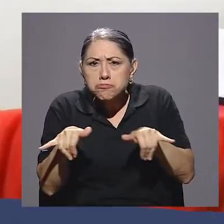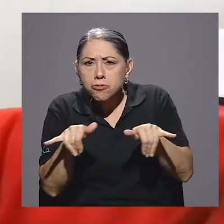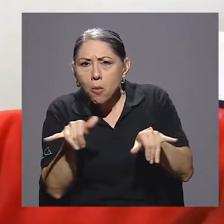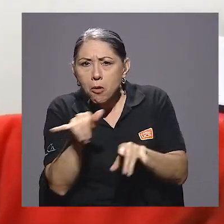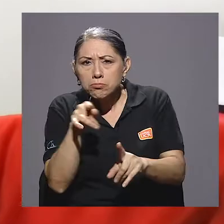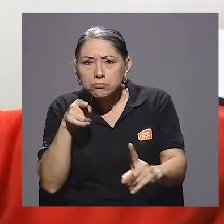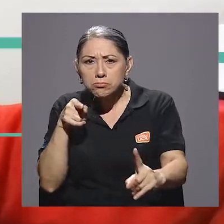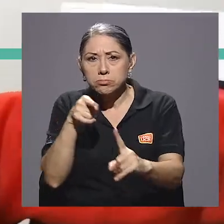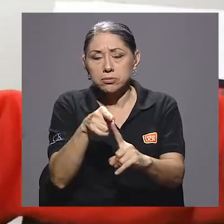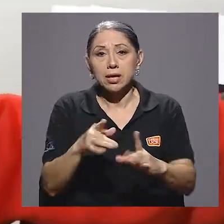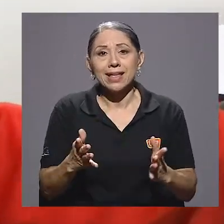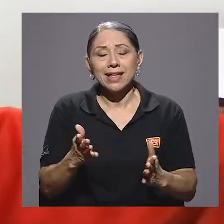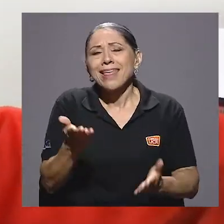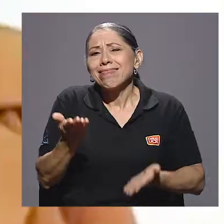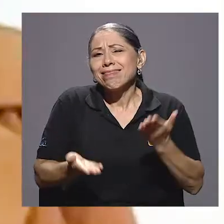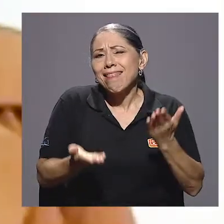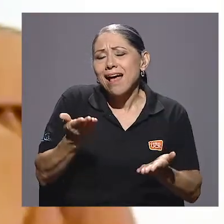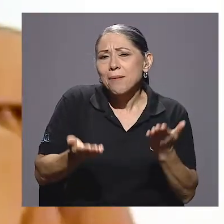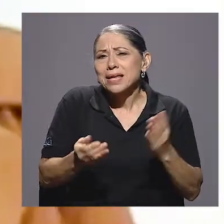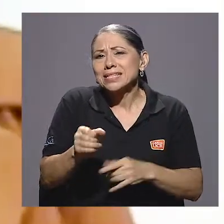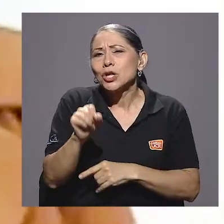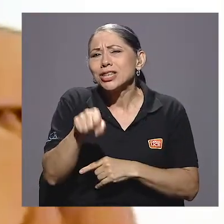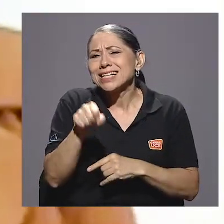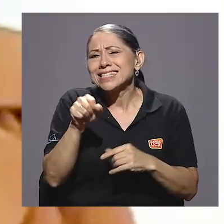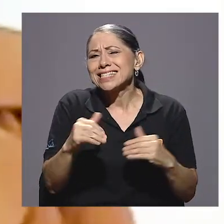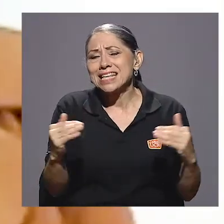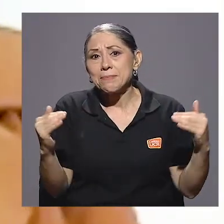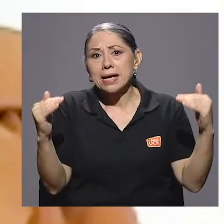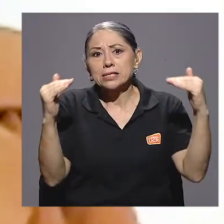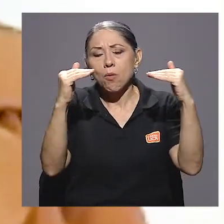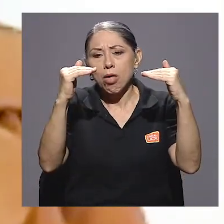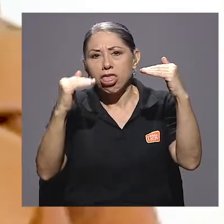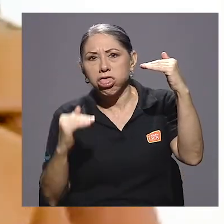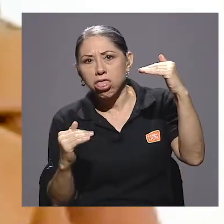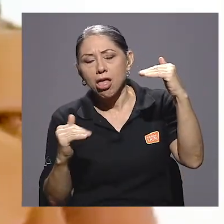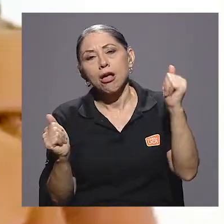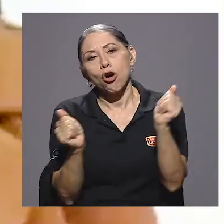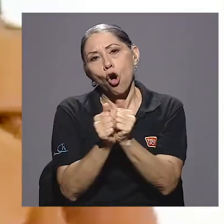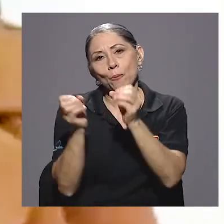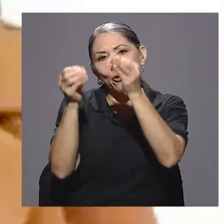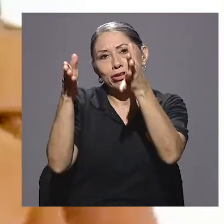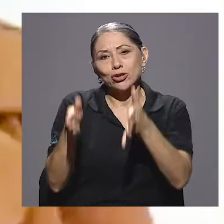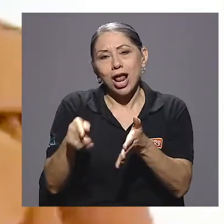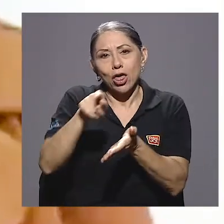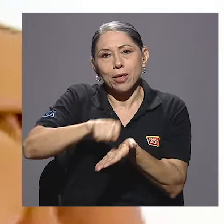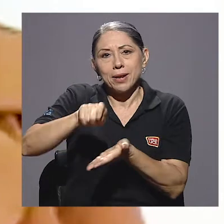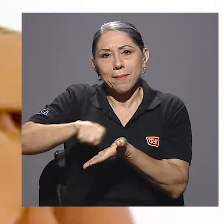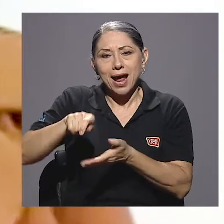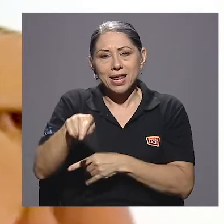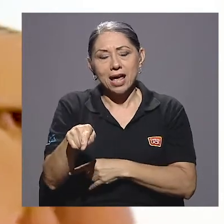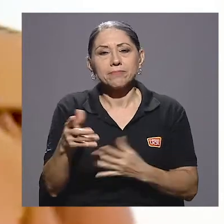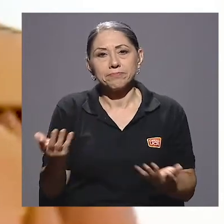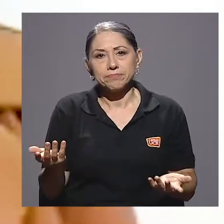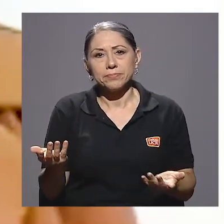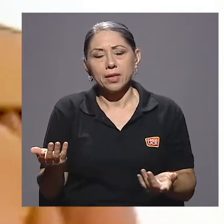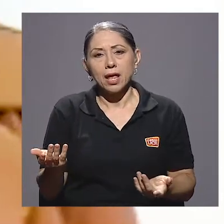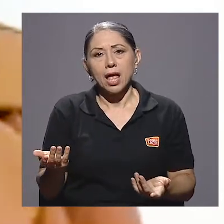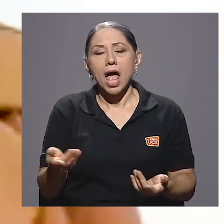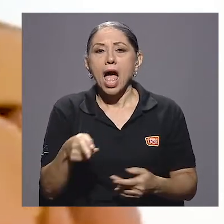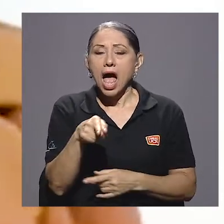esa misma dirección. Tal vez donde sí hay un poco de disparidad es con el profesorado de primaria,